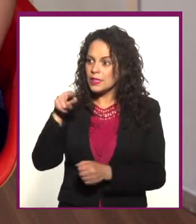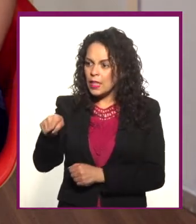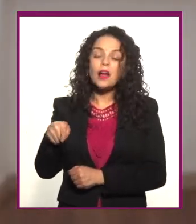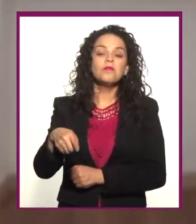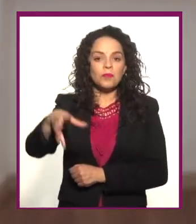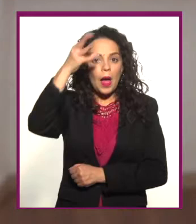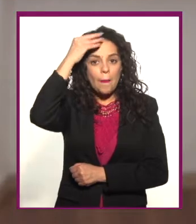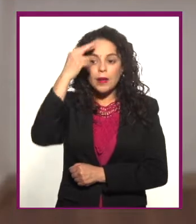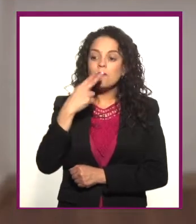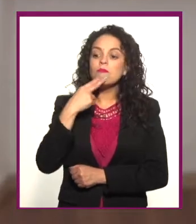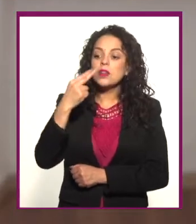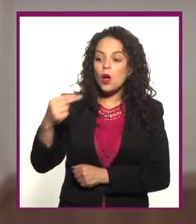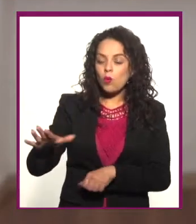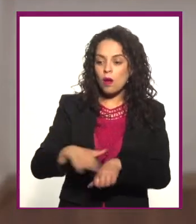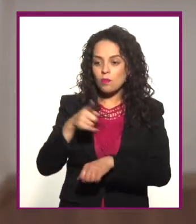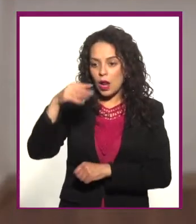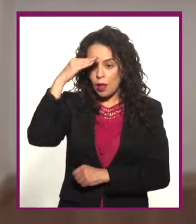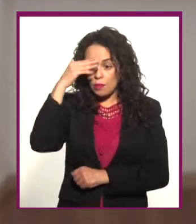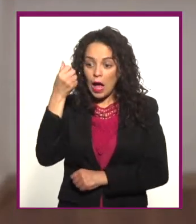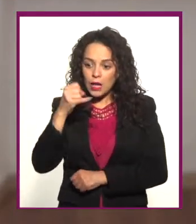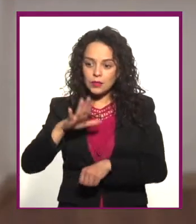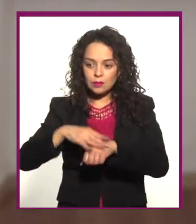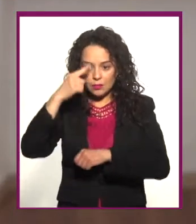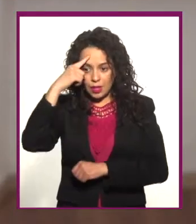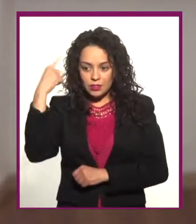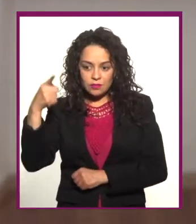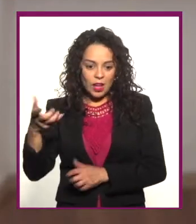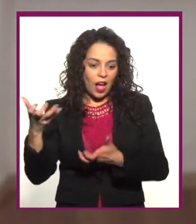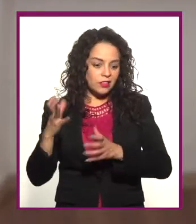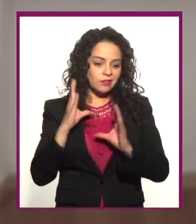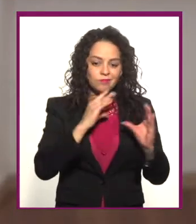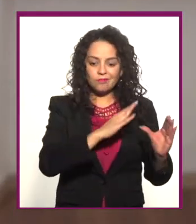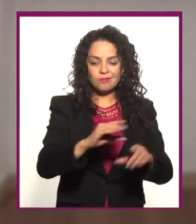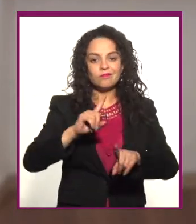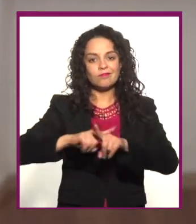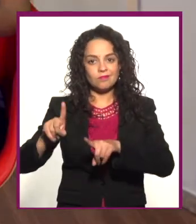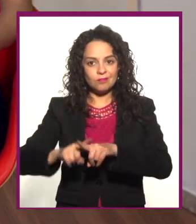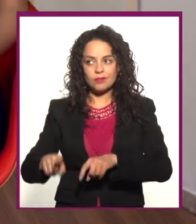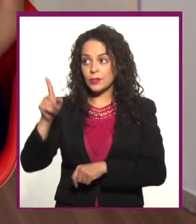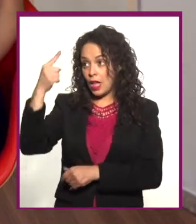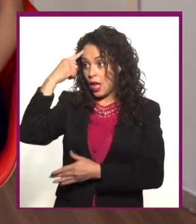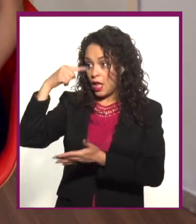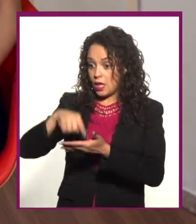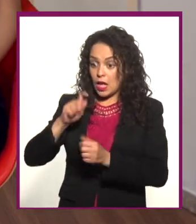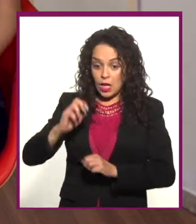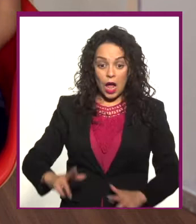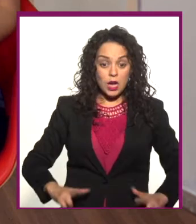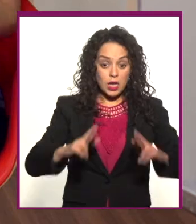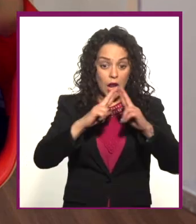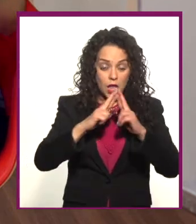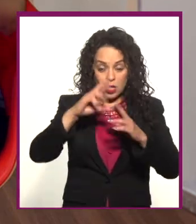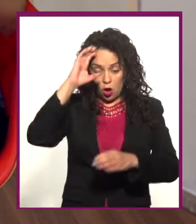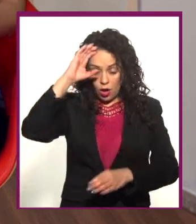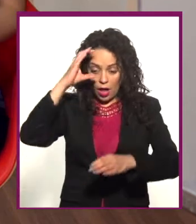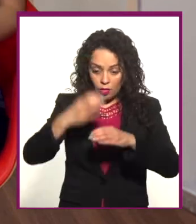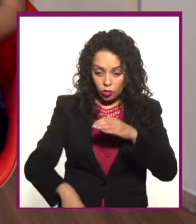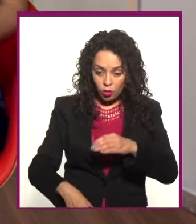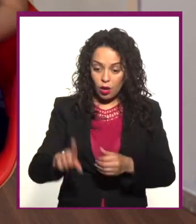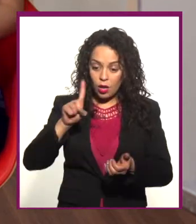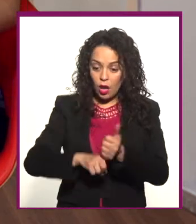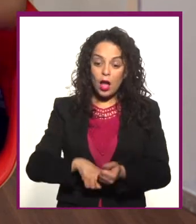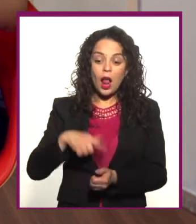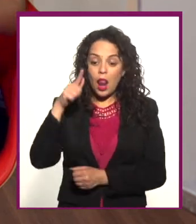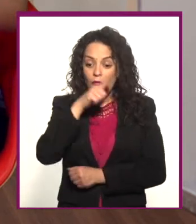labor evangelizadora lo llevó a aprender náhuatl, ya que pensó que esto facilitaría su tarea. Él consideraba que acercar la religión